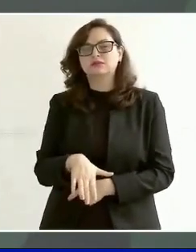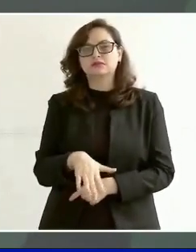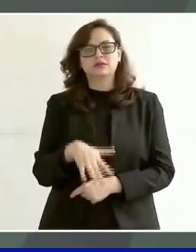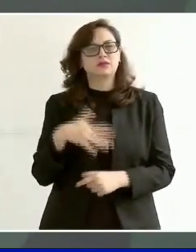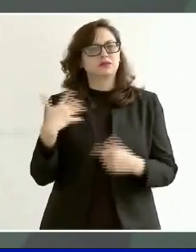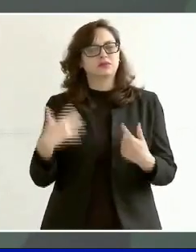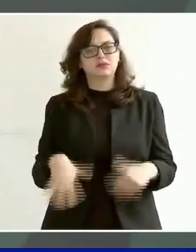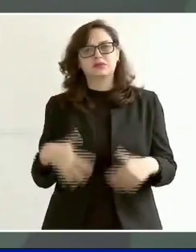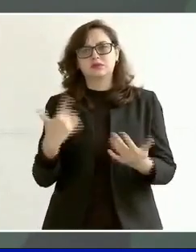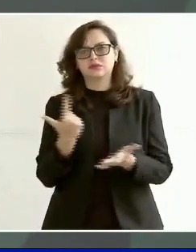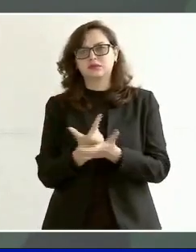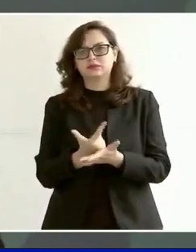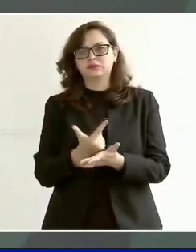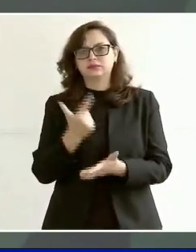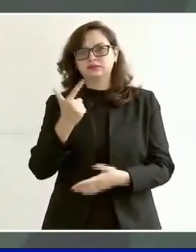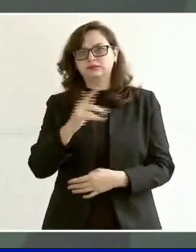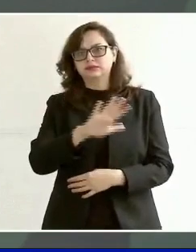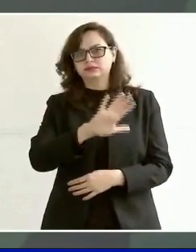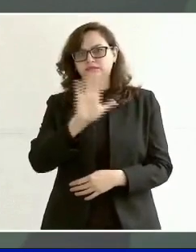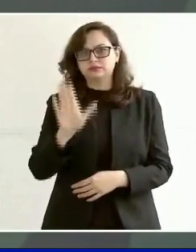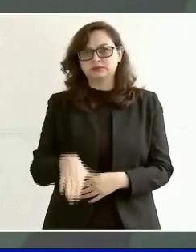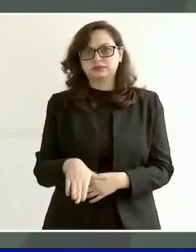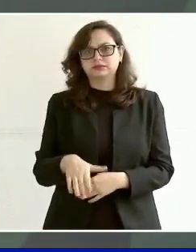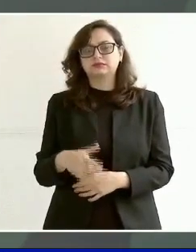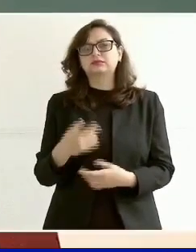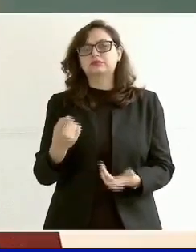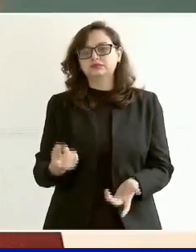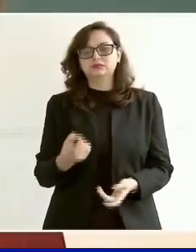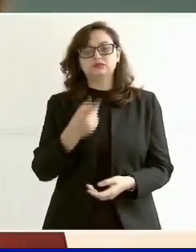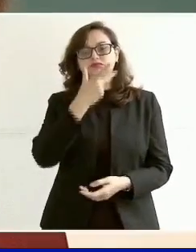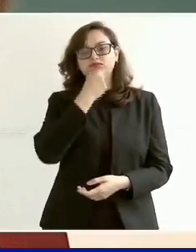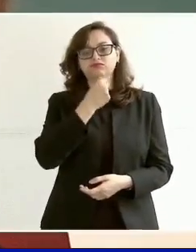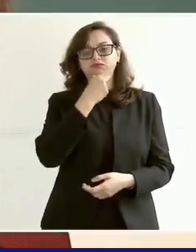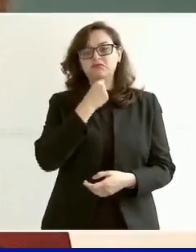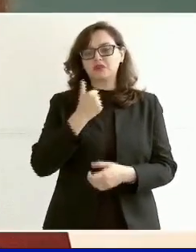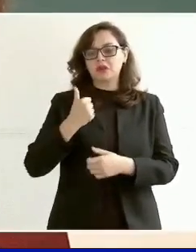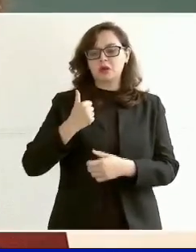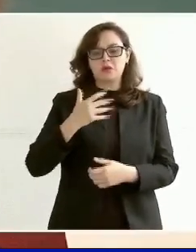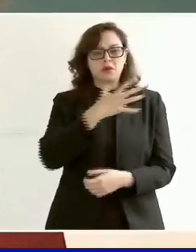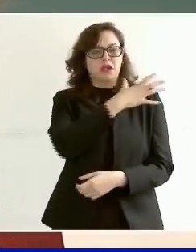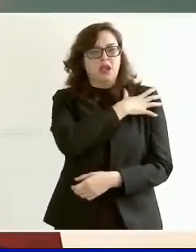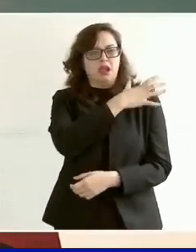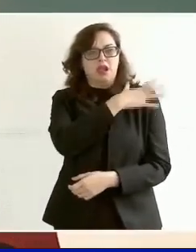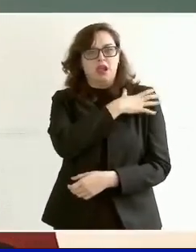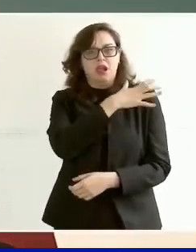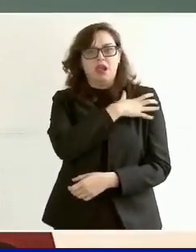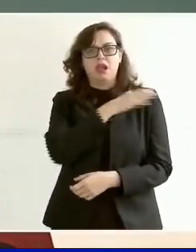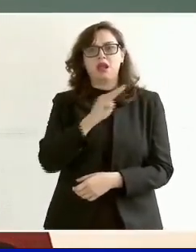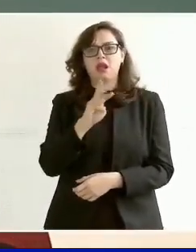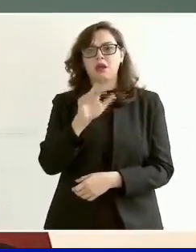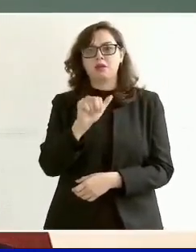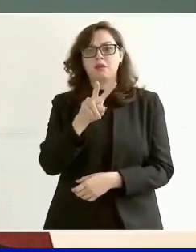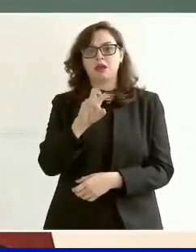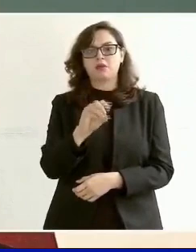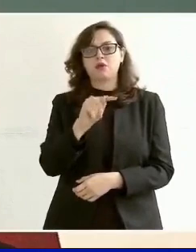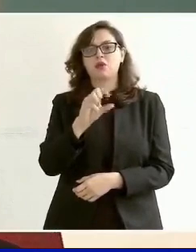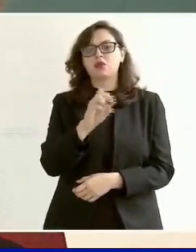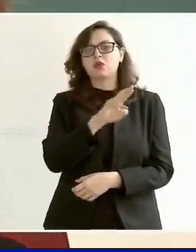mortalmente y un capitán corrió, el capitán Bravo Torres del